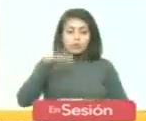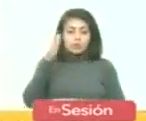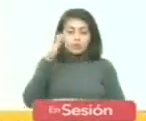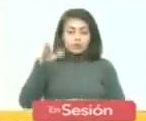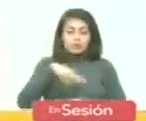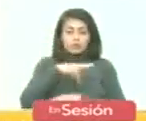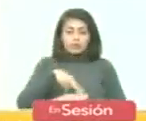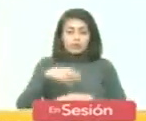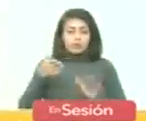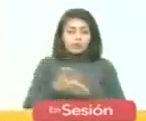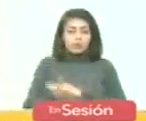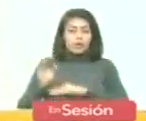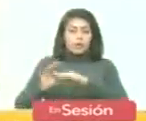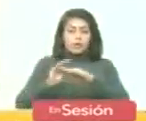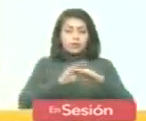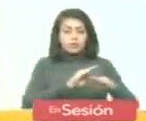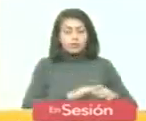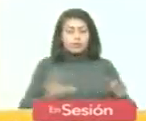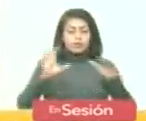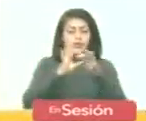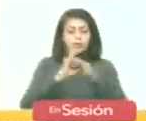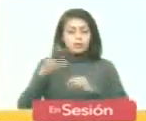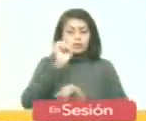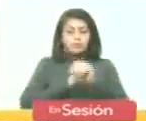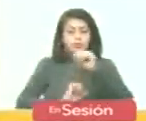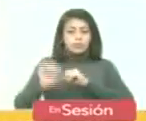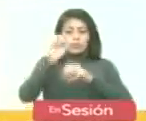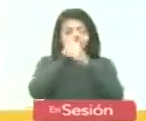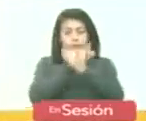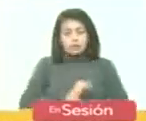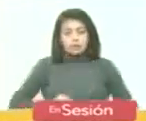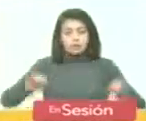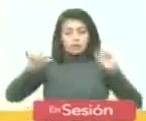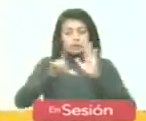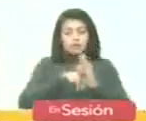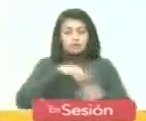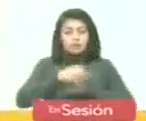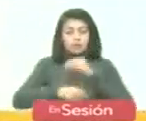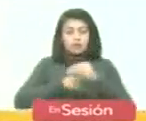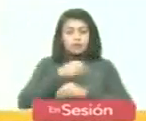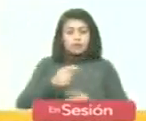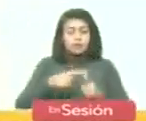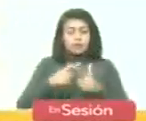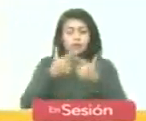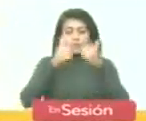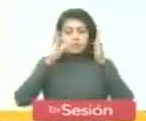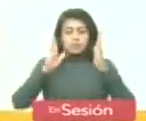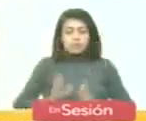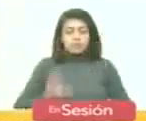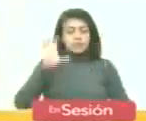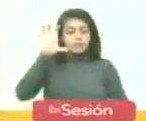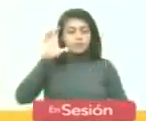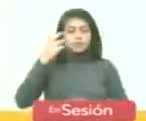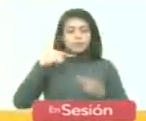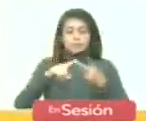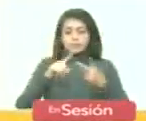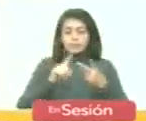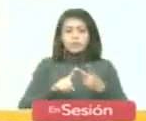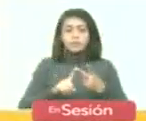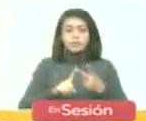nacional que nos convoca a consolidar y defender la independencia legada por las y los libertadores de la patria.